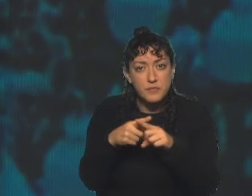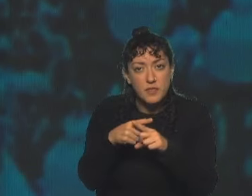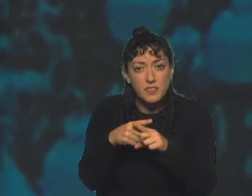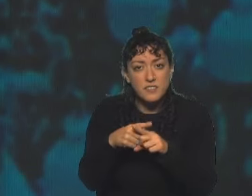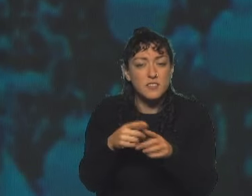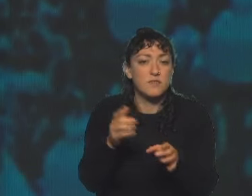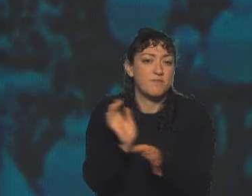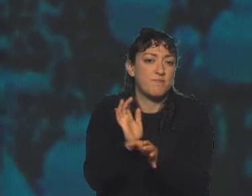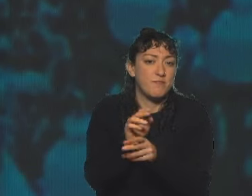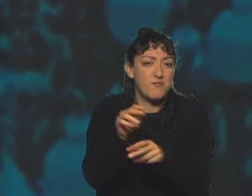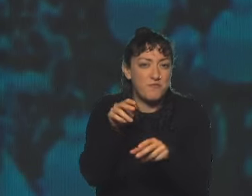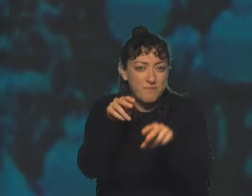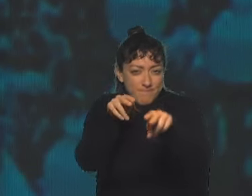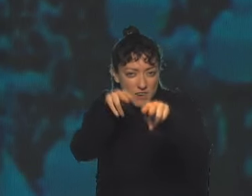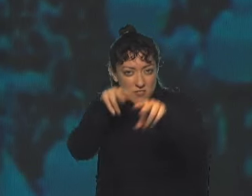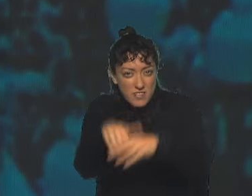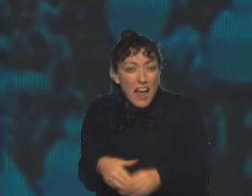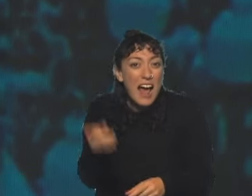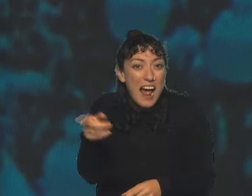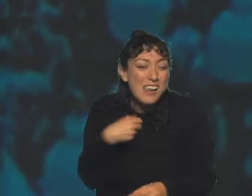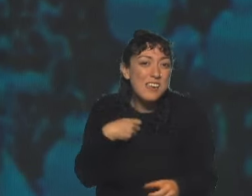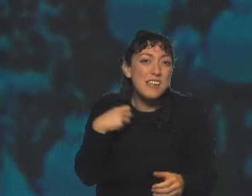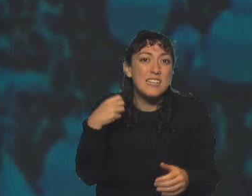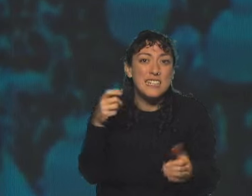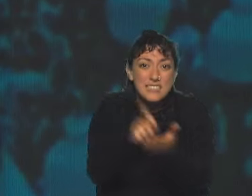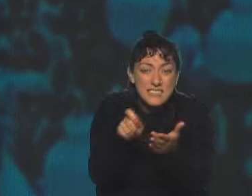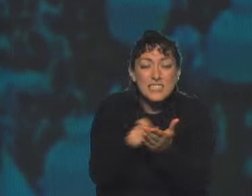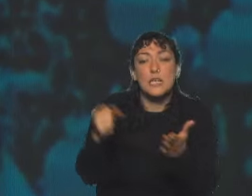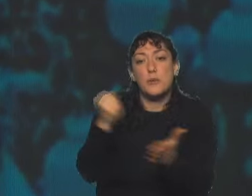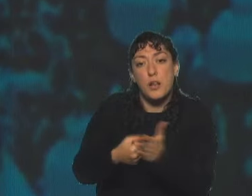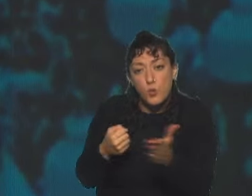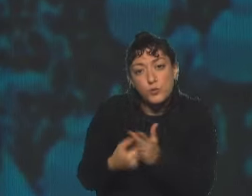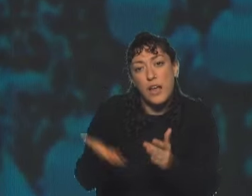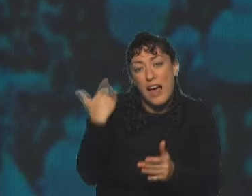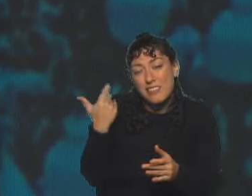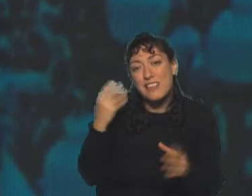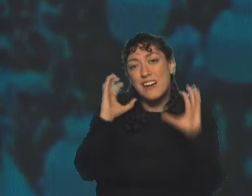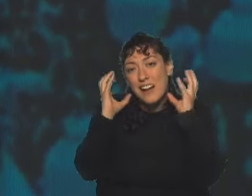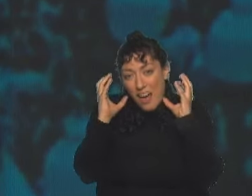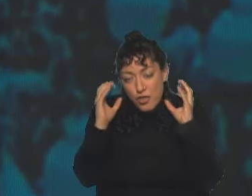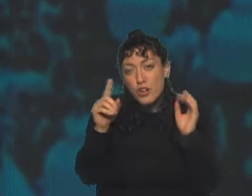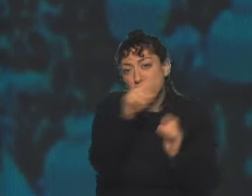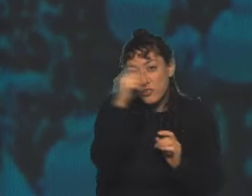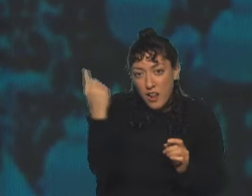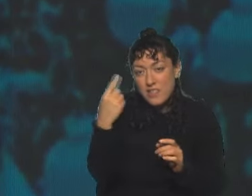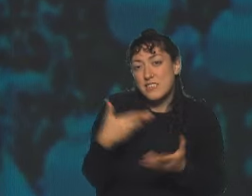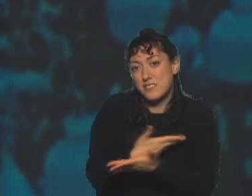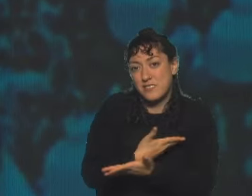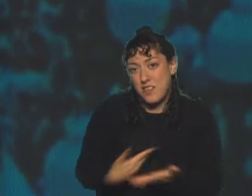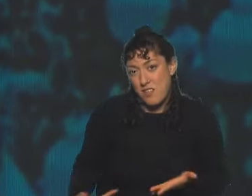que empezó a escribir y a luchar desde los 14 años. Tenía un programa en radio, en ese momento de Radio Nacional y Radio del